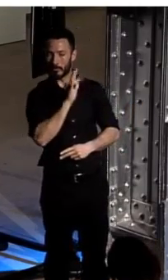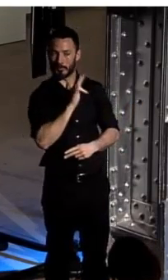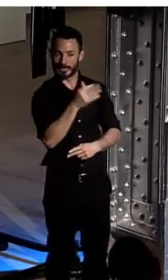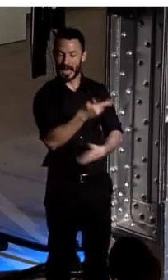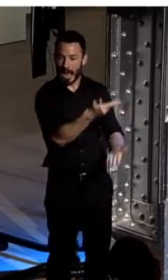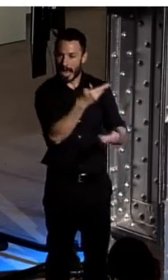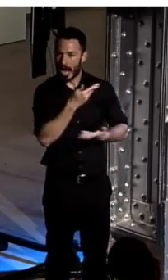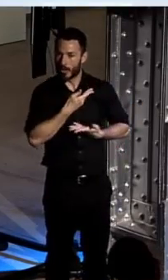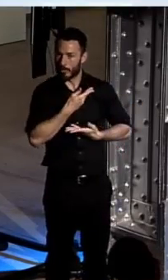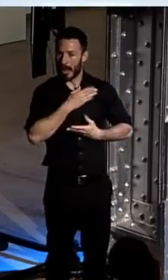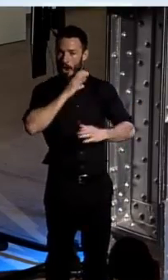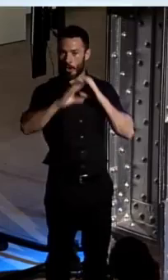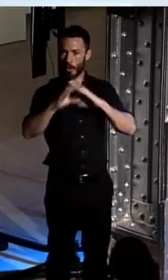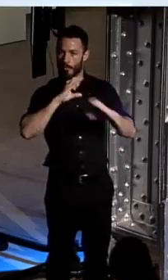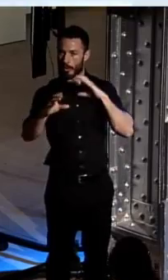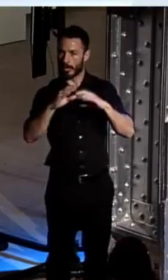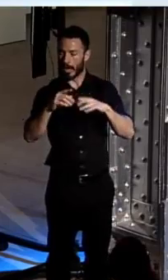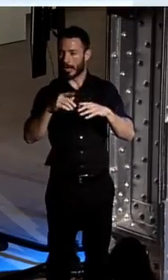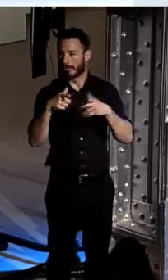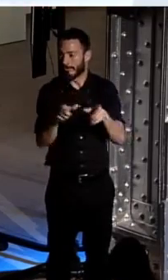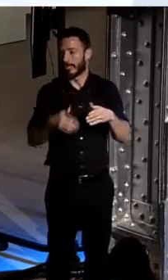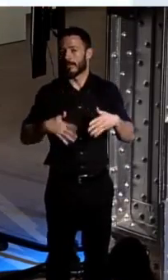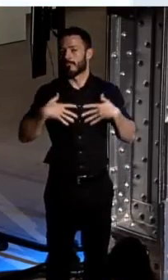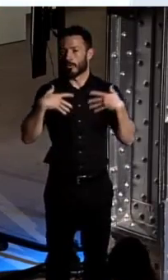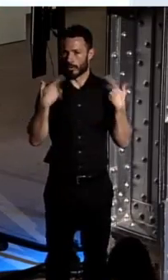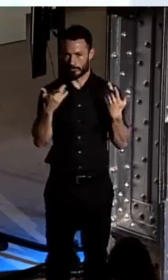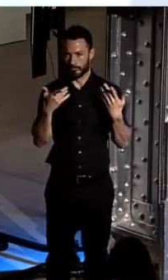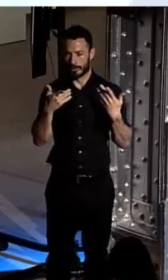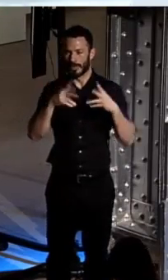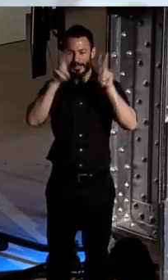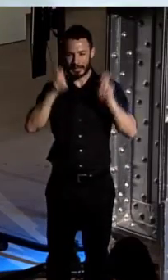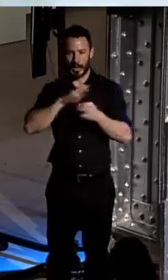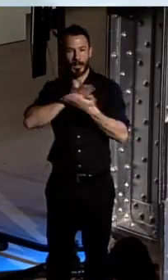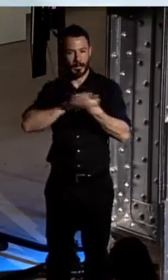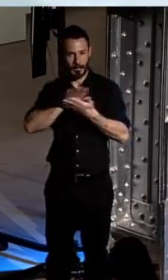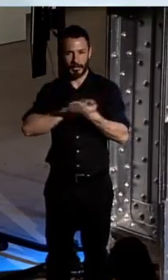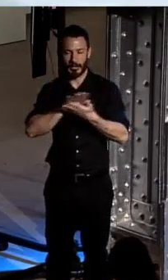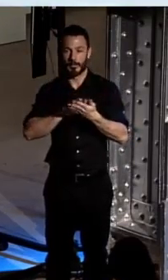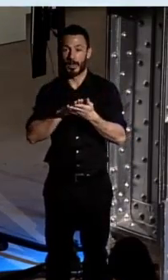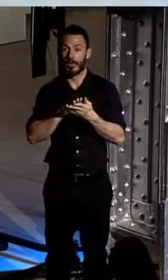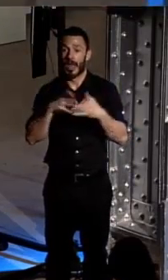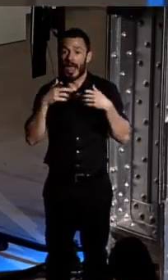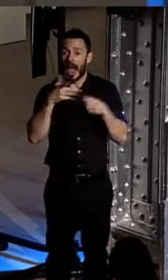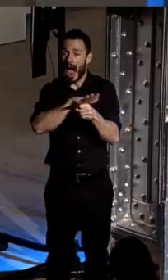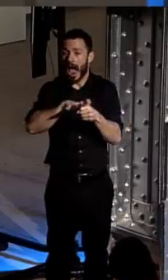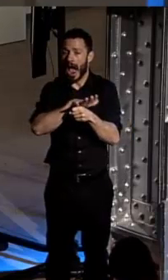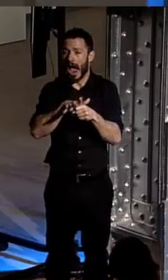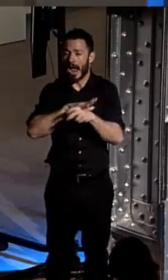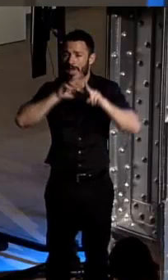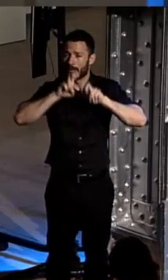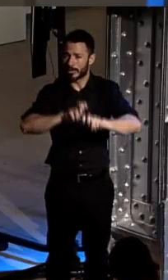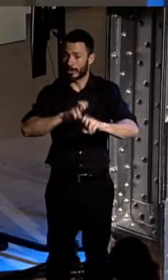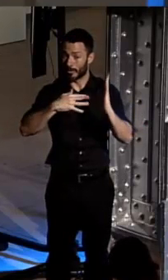comunicarnos emocionalmente los unos con los otros. Y eso es de lo que voy a hablar en el resto de mi presentación. De hecho, hay un área de investigación dentro de